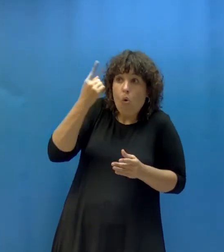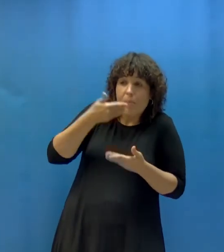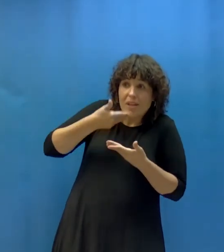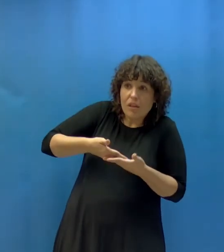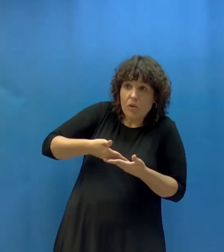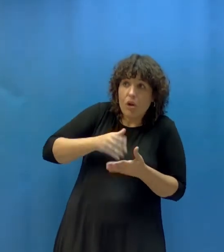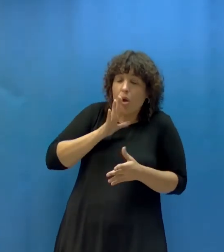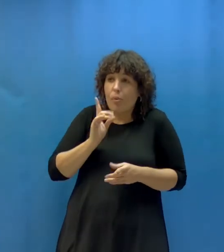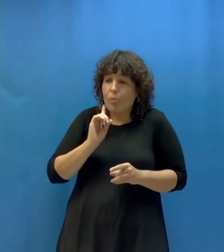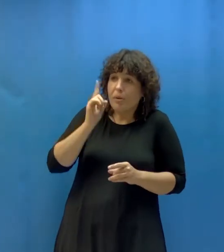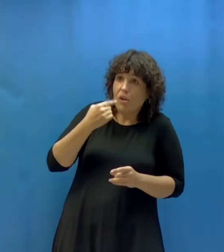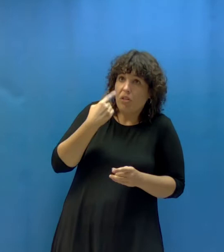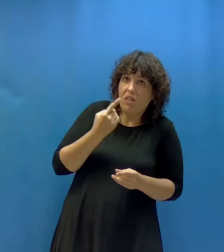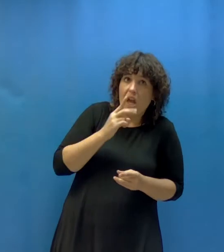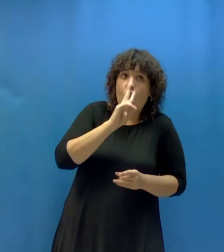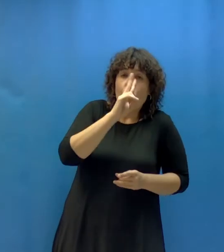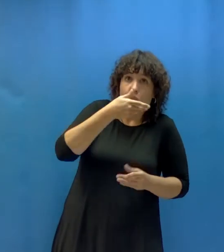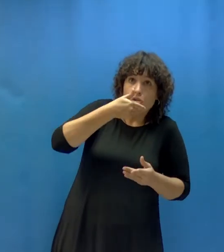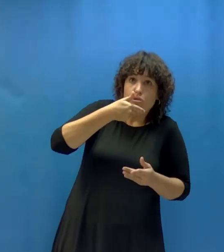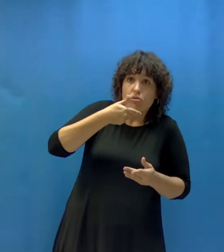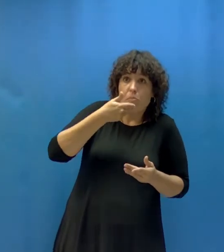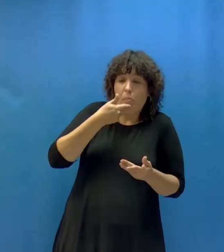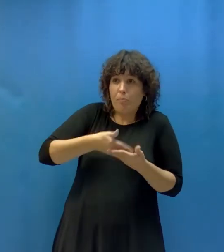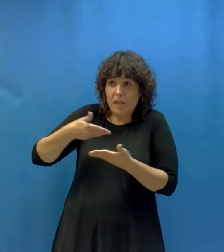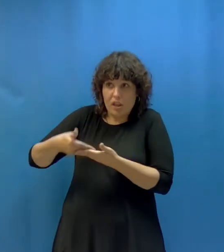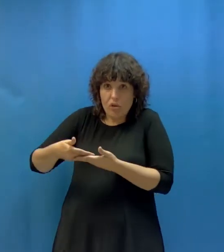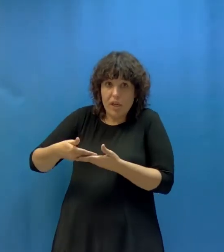disposa de diverses preguntes, no, és perquè no, però aclarim-nos un poc.